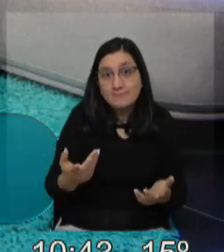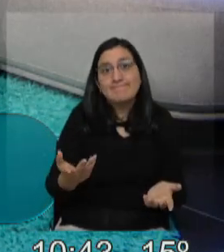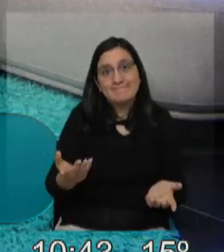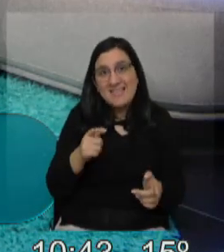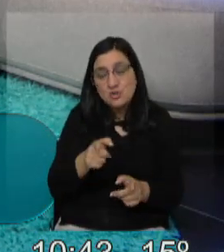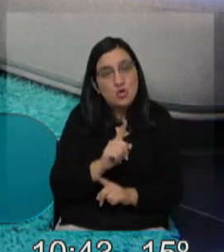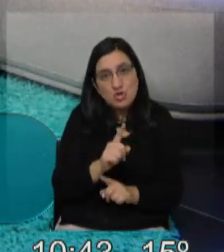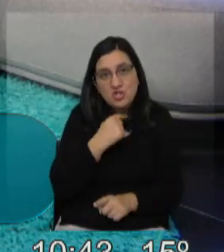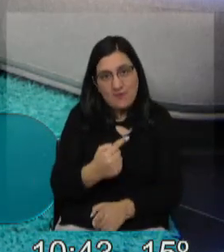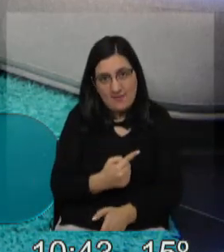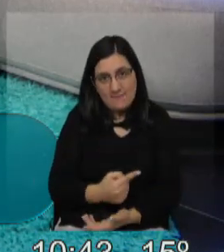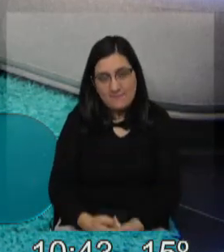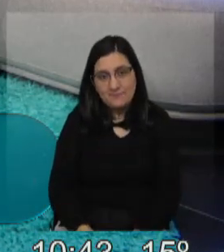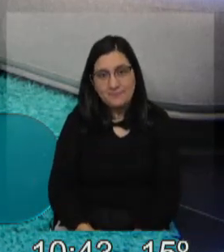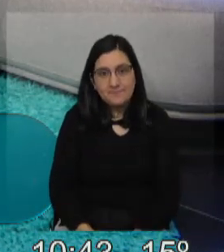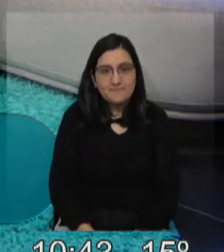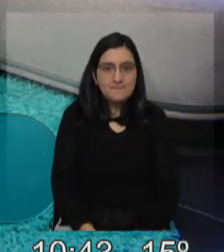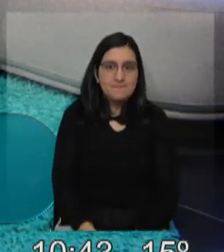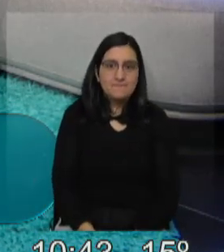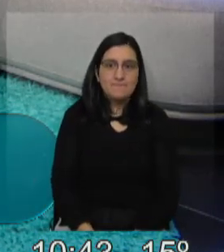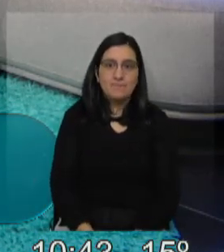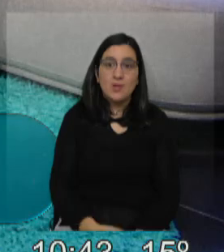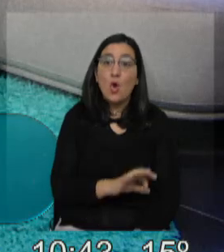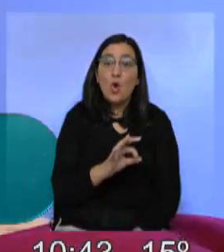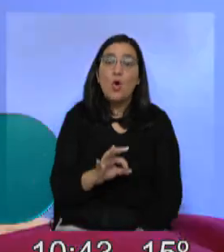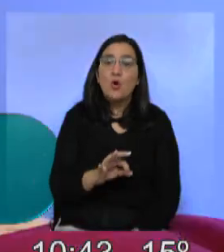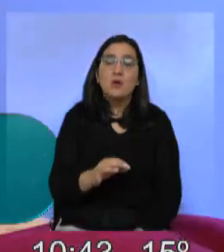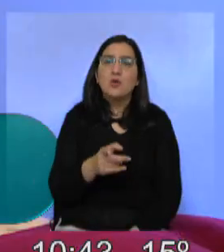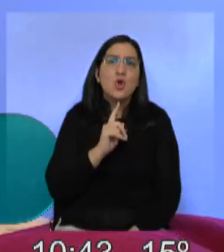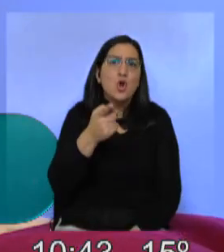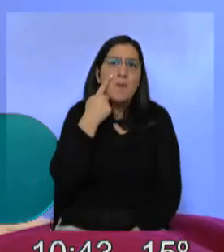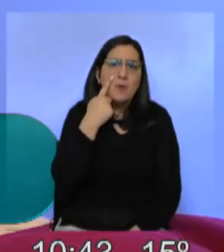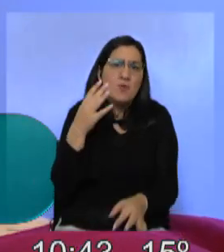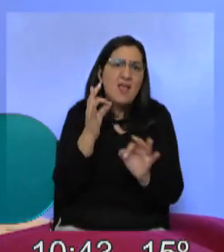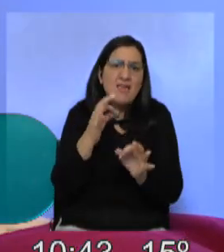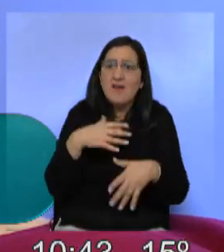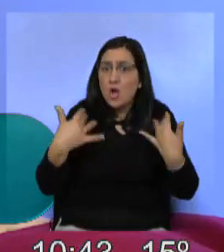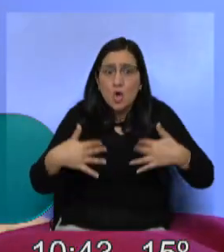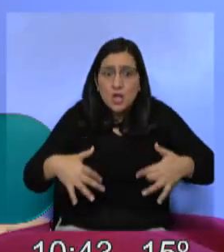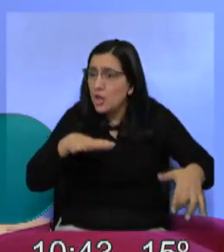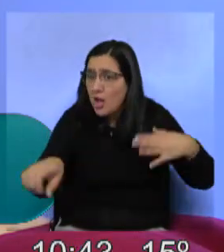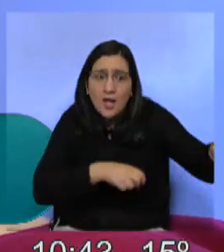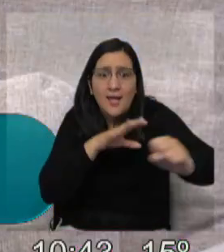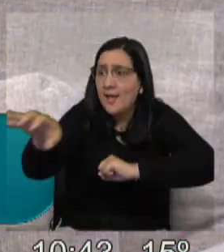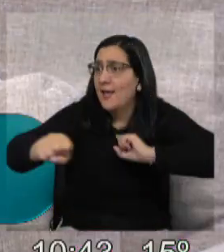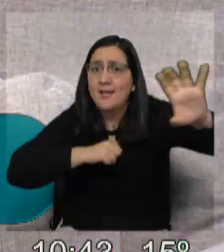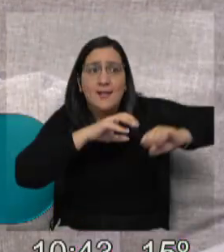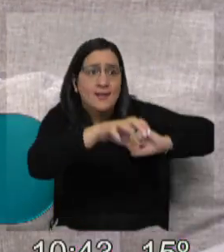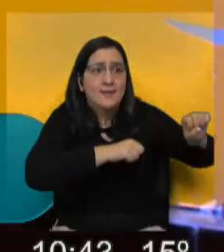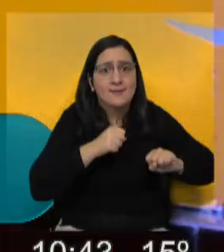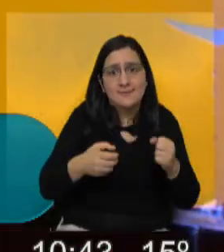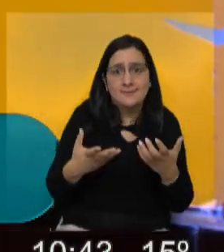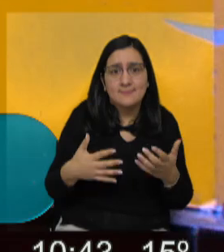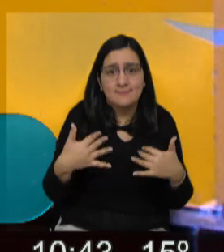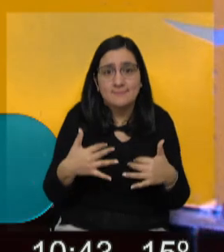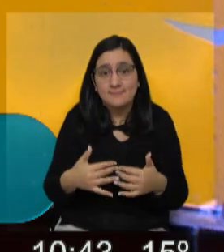cualquier cosa. Eso me pasa. Ese es el momento problemático. Y si no me pruebo y vas corriendo, parece como el juego de los super ese que tenés un minuto. Para ganar. No,